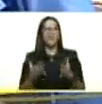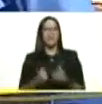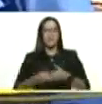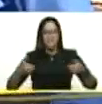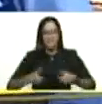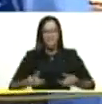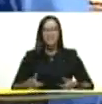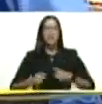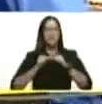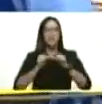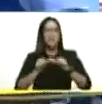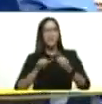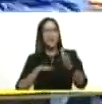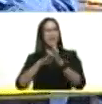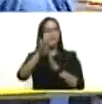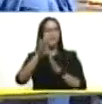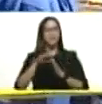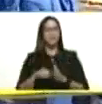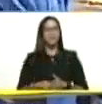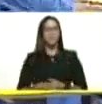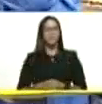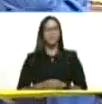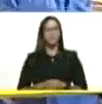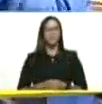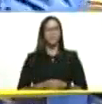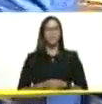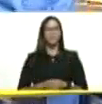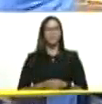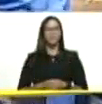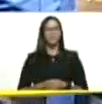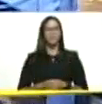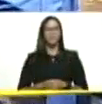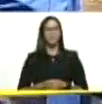y seguir adelante y avanzando.